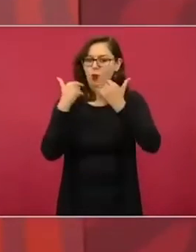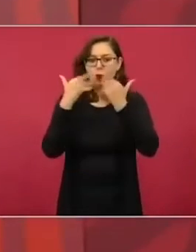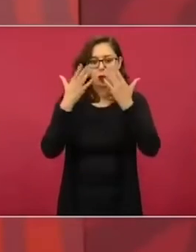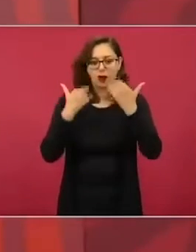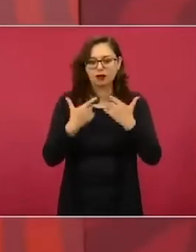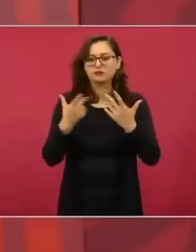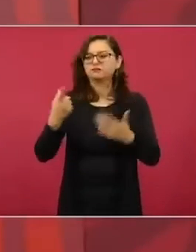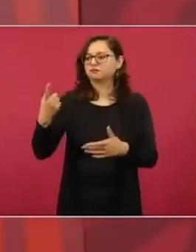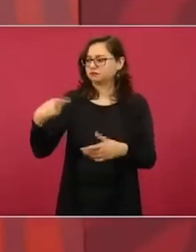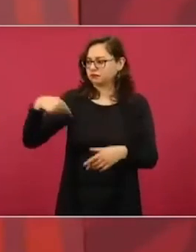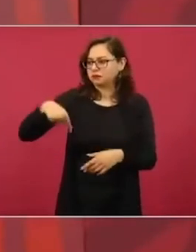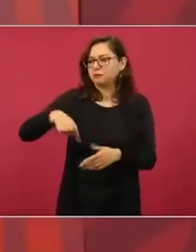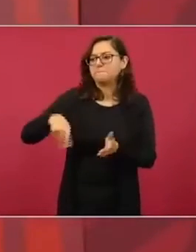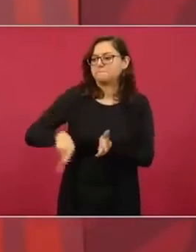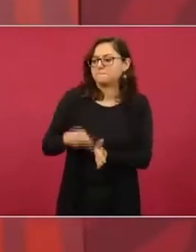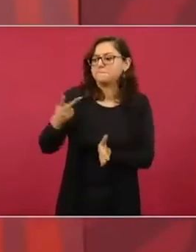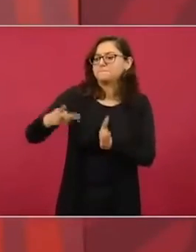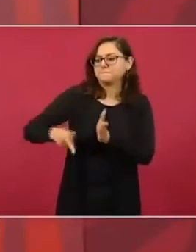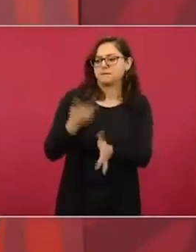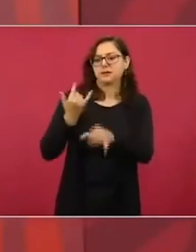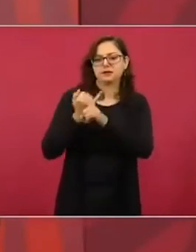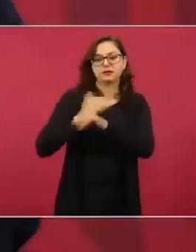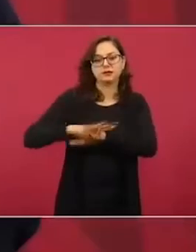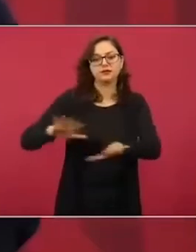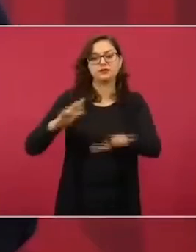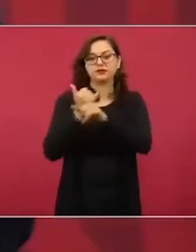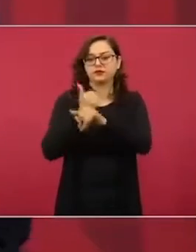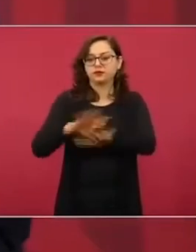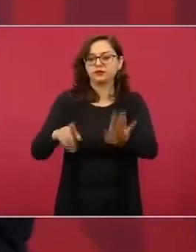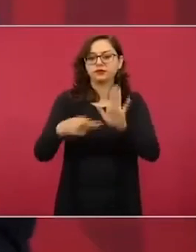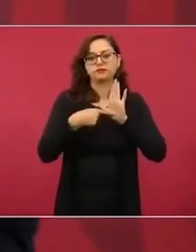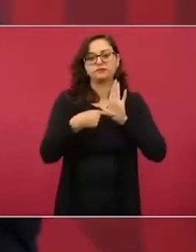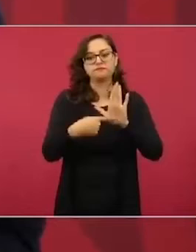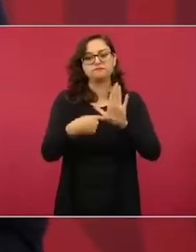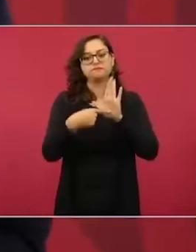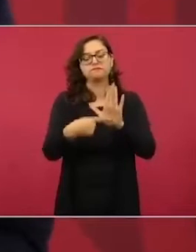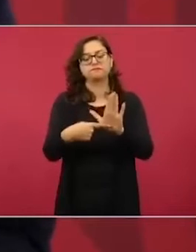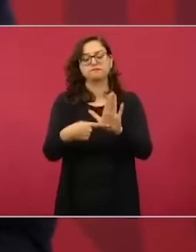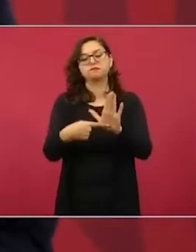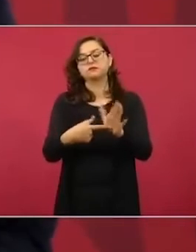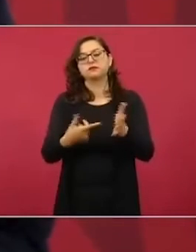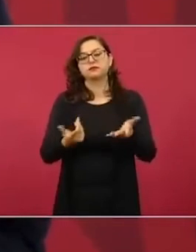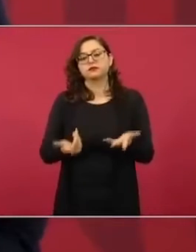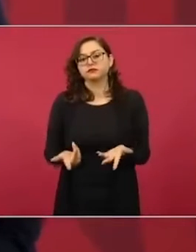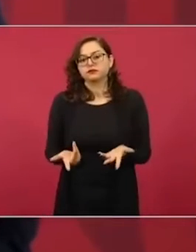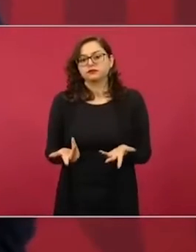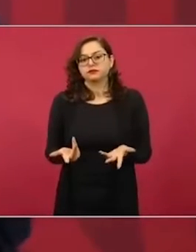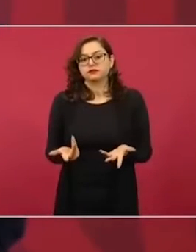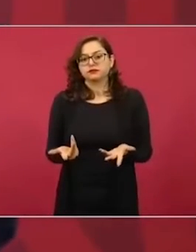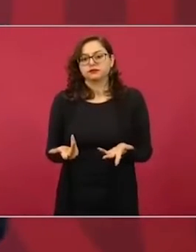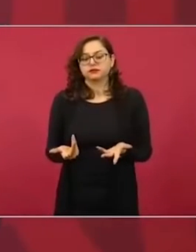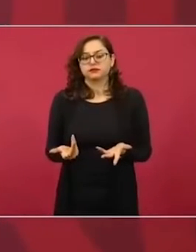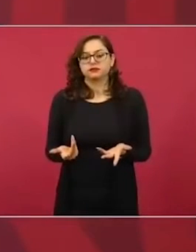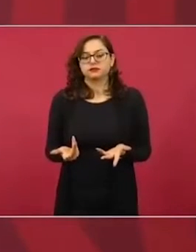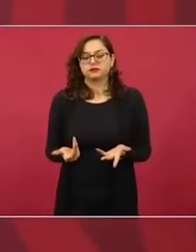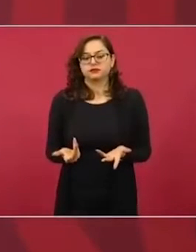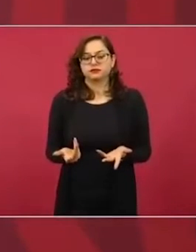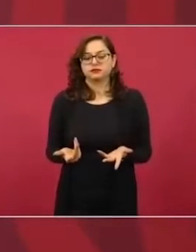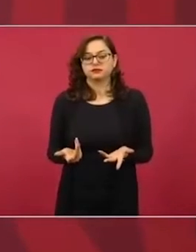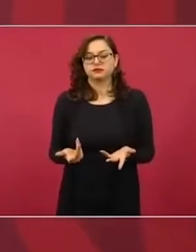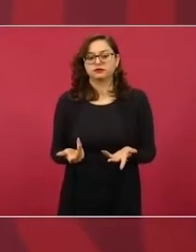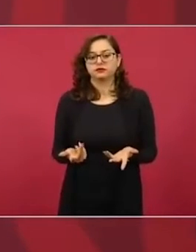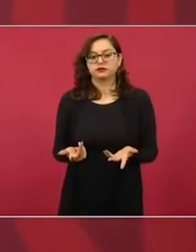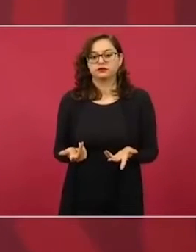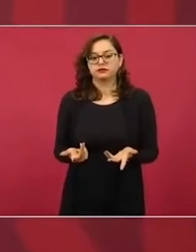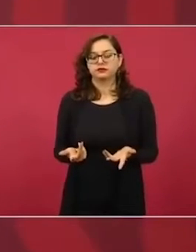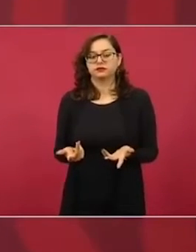y los